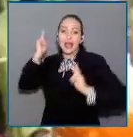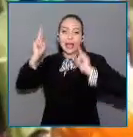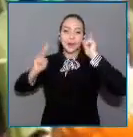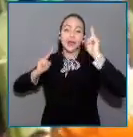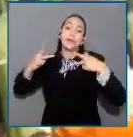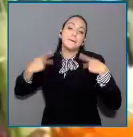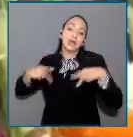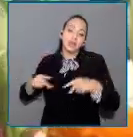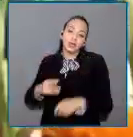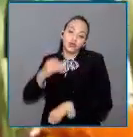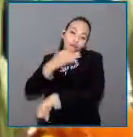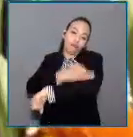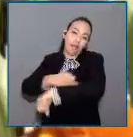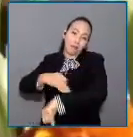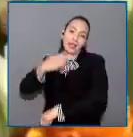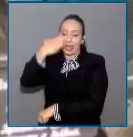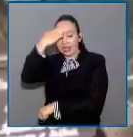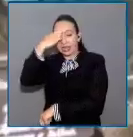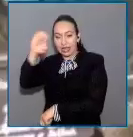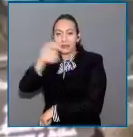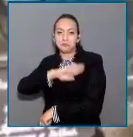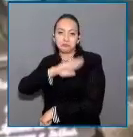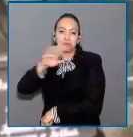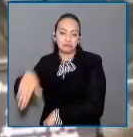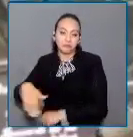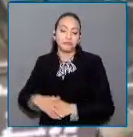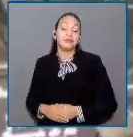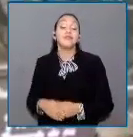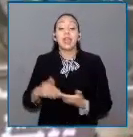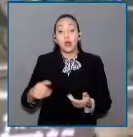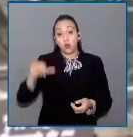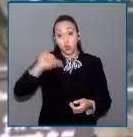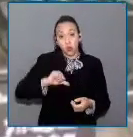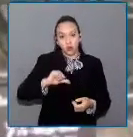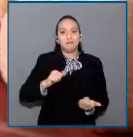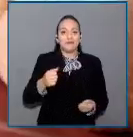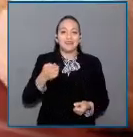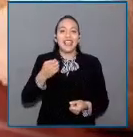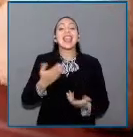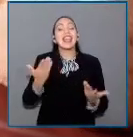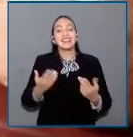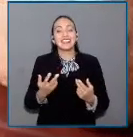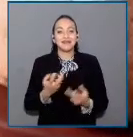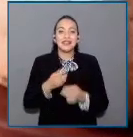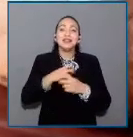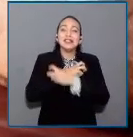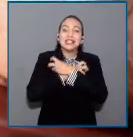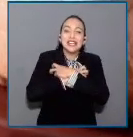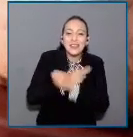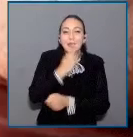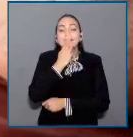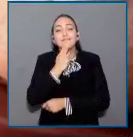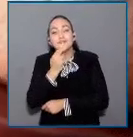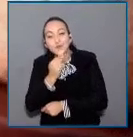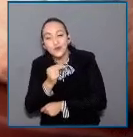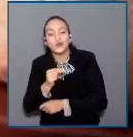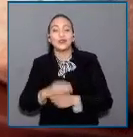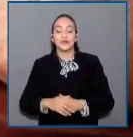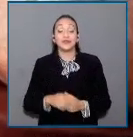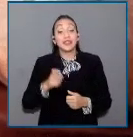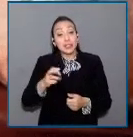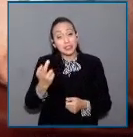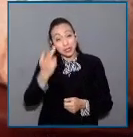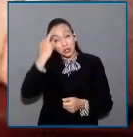Es común en este Día de Muertos ver calaveritas elaboradas con azúcar o cartón. Se cree que su uso alude a la